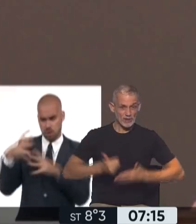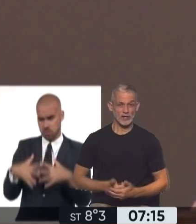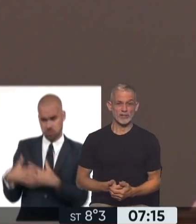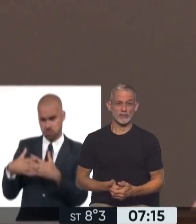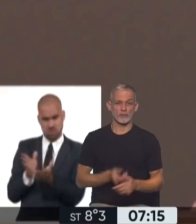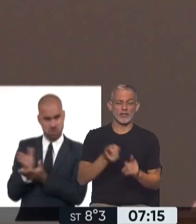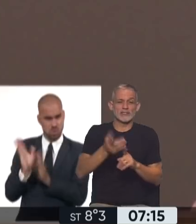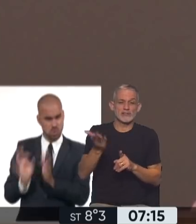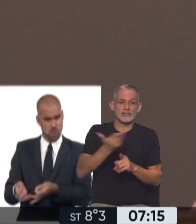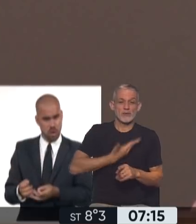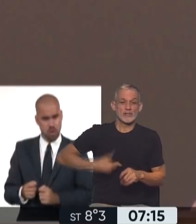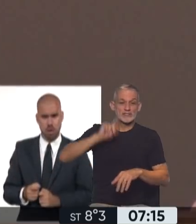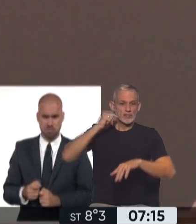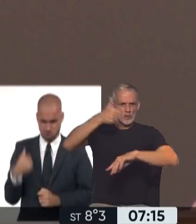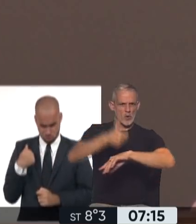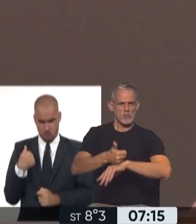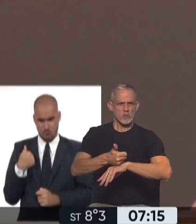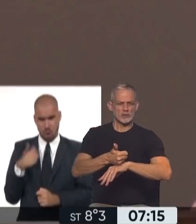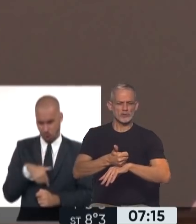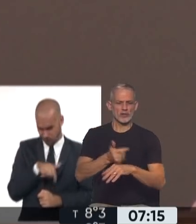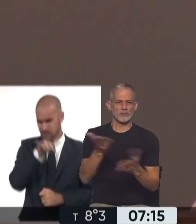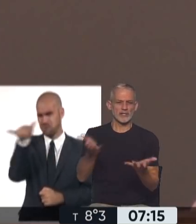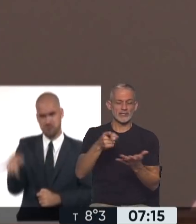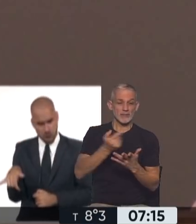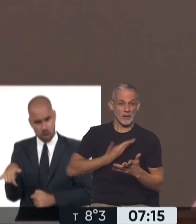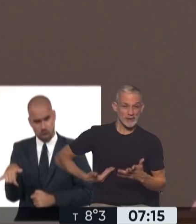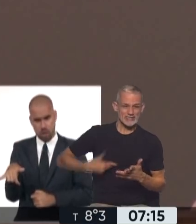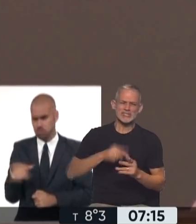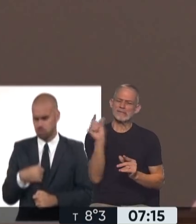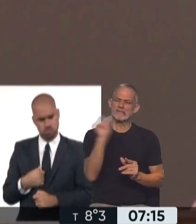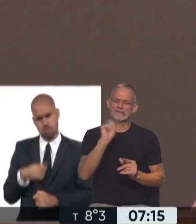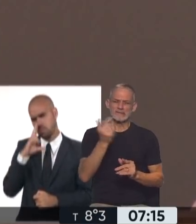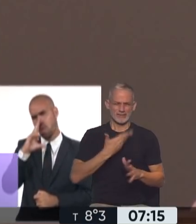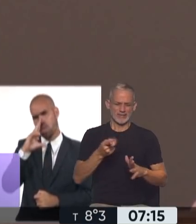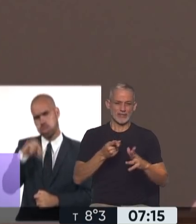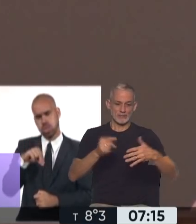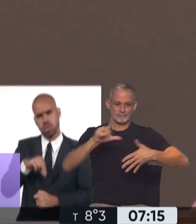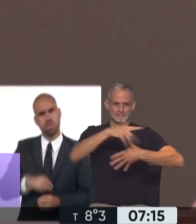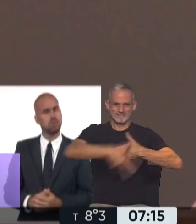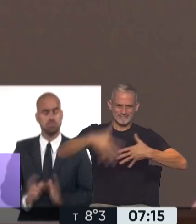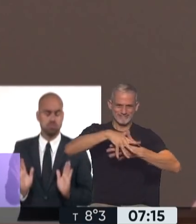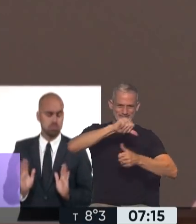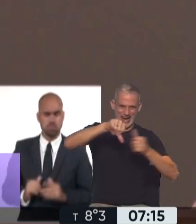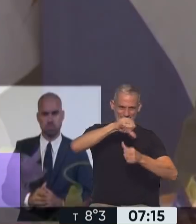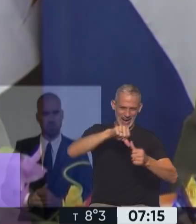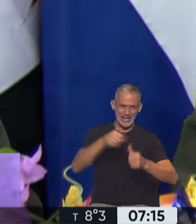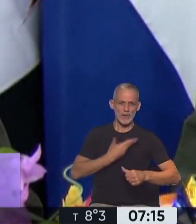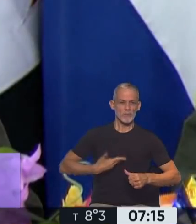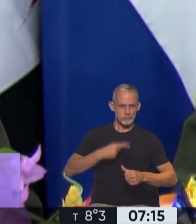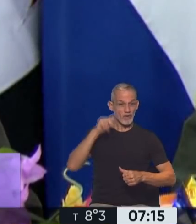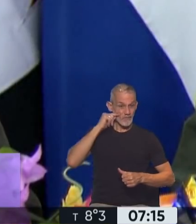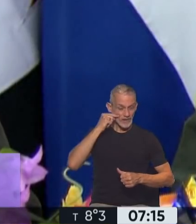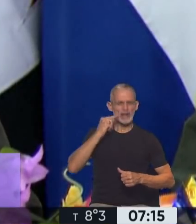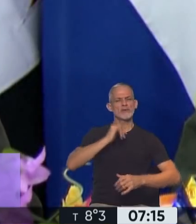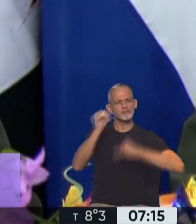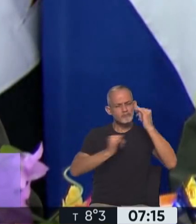el presidente argentino, que en su carácter de presidente pro tempore de la Comunidad de Estados Latinoamericanos y Caribeños, se expresará sobre la